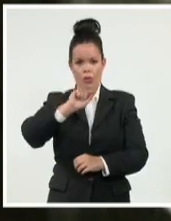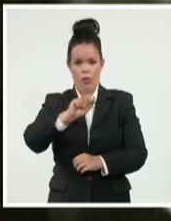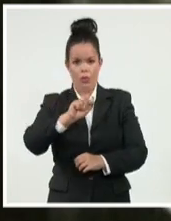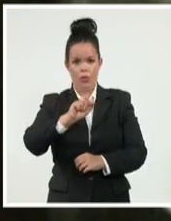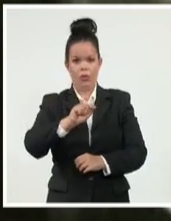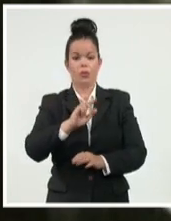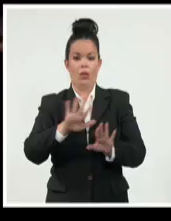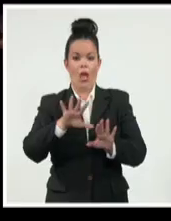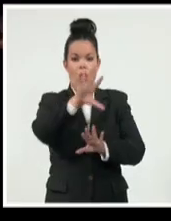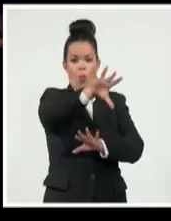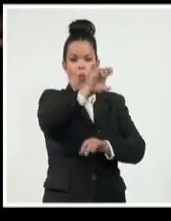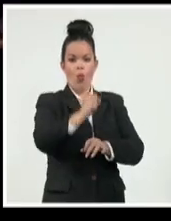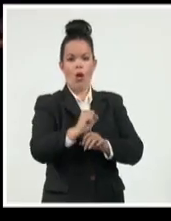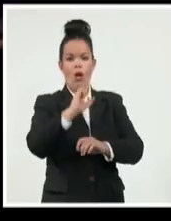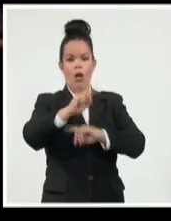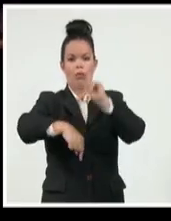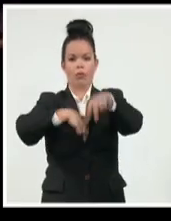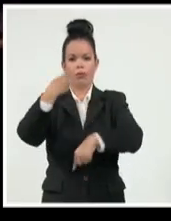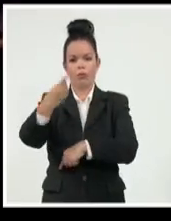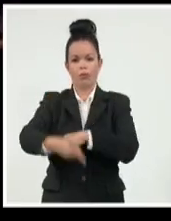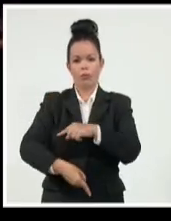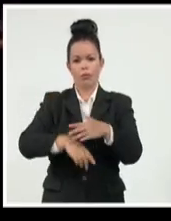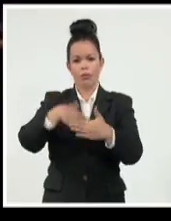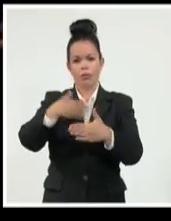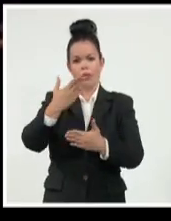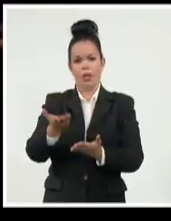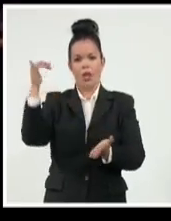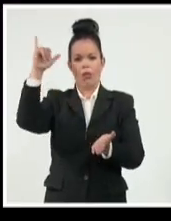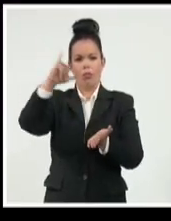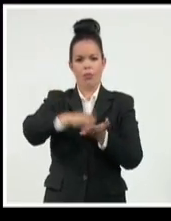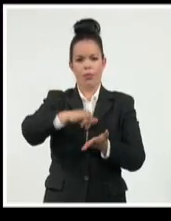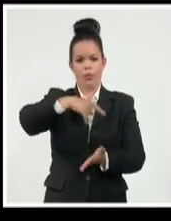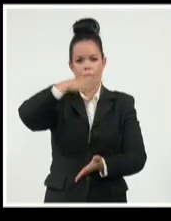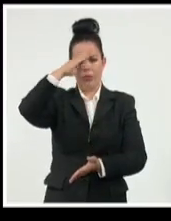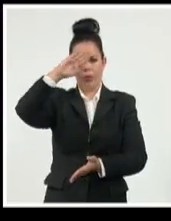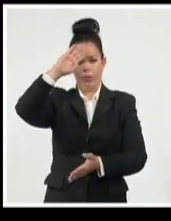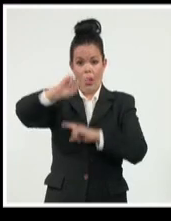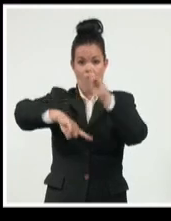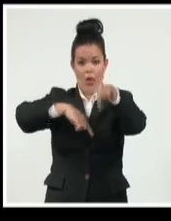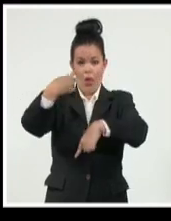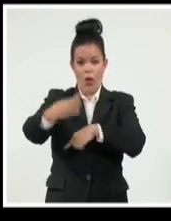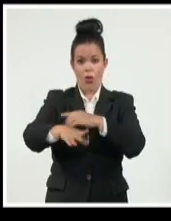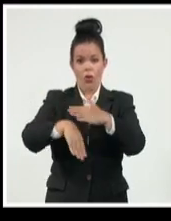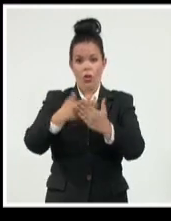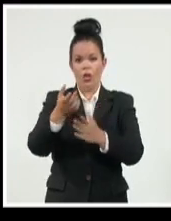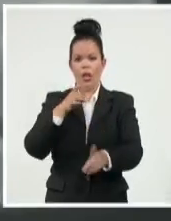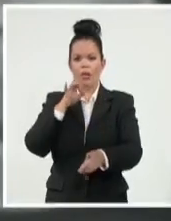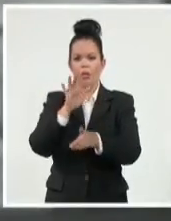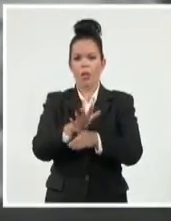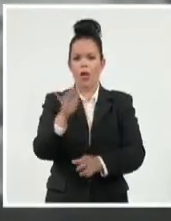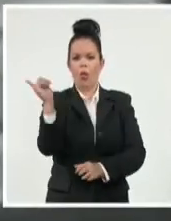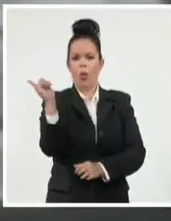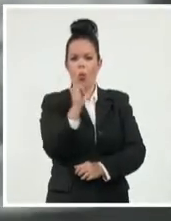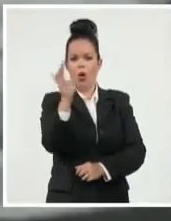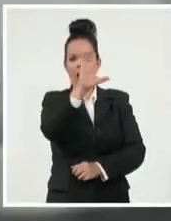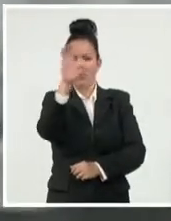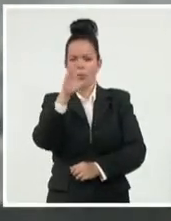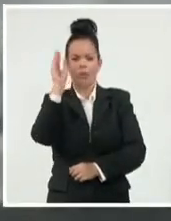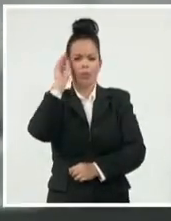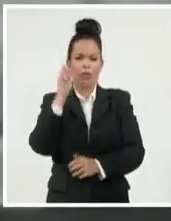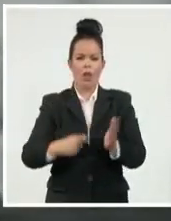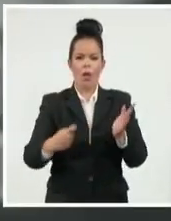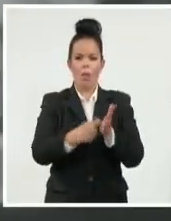a Cuba y al otro día dio función en un local de la calle Prado. A pesar de los 50 centavos de la